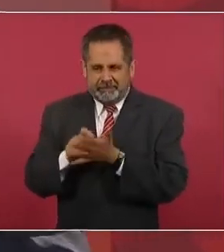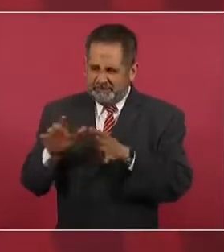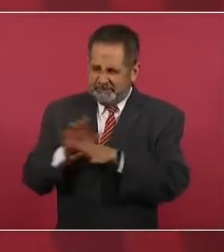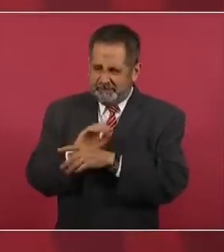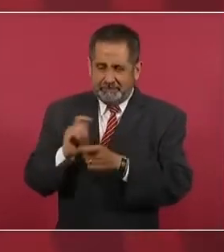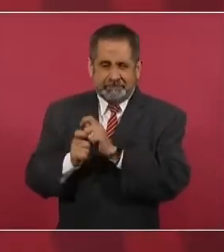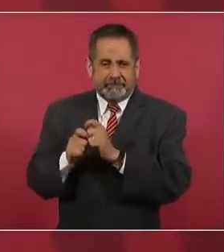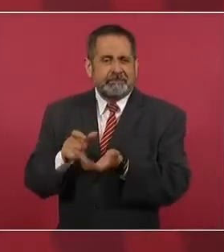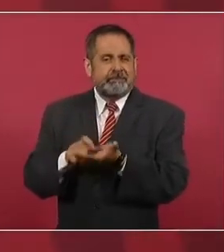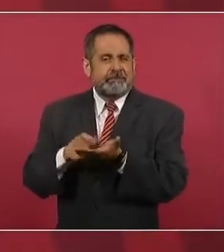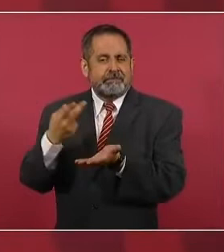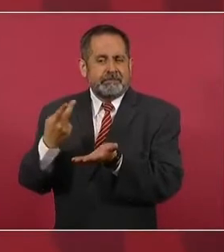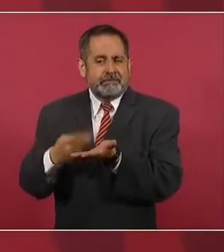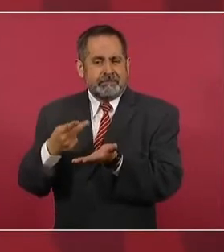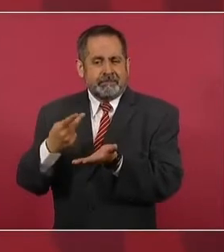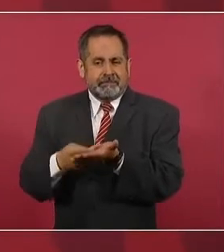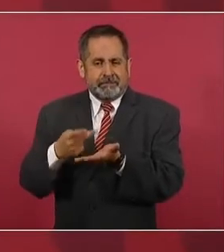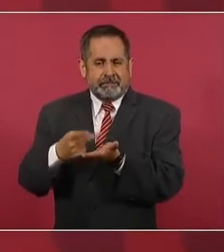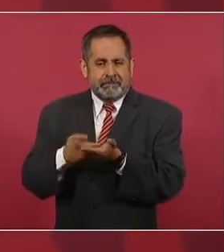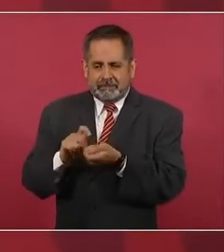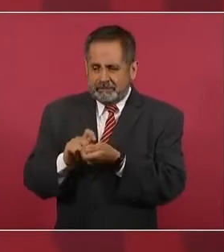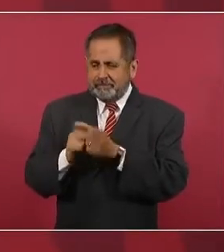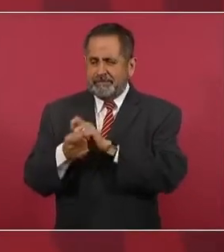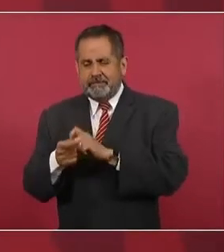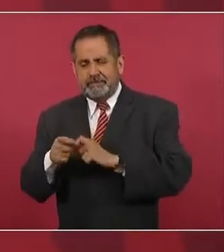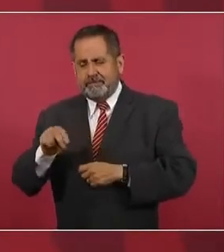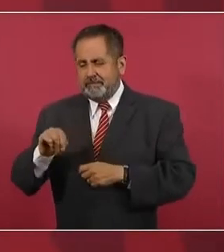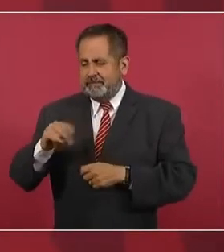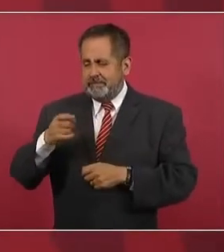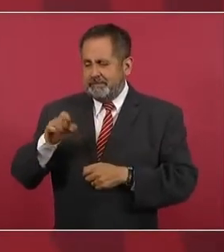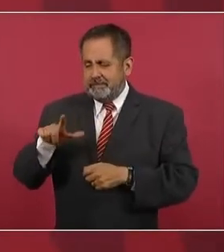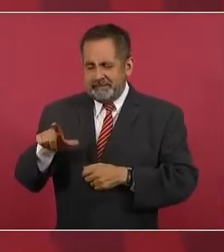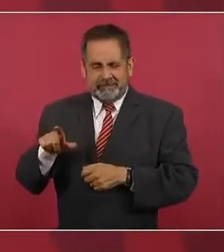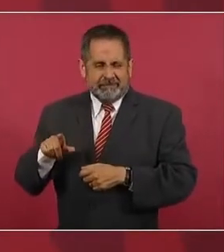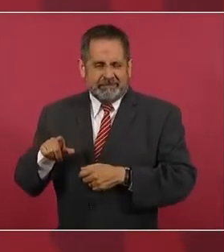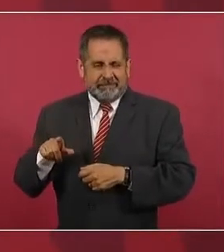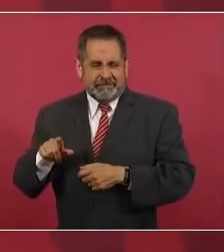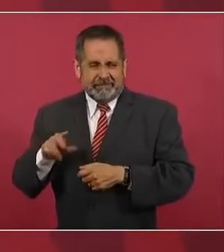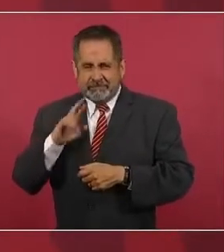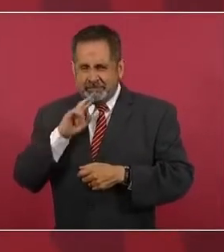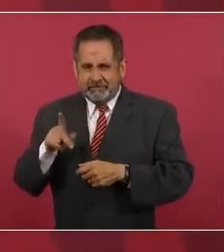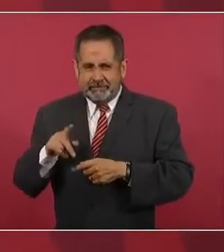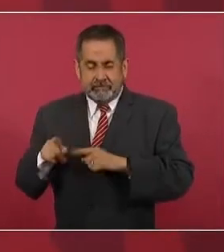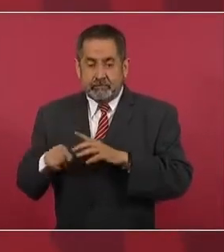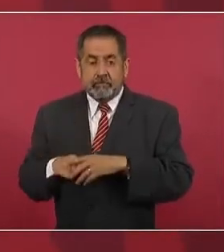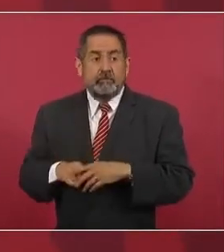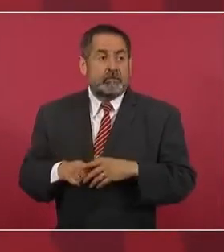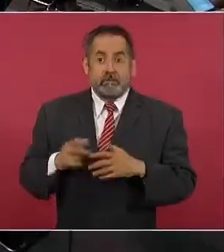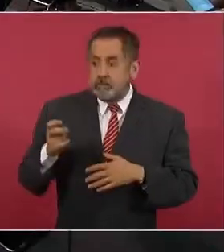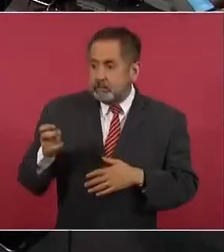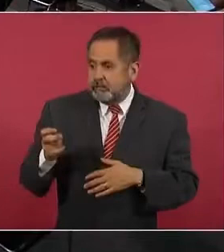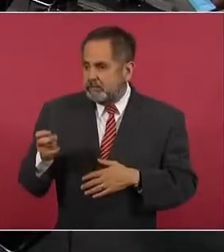de plata por una moneda de níquel, y eso lo aprovechó Porfirio